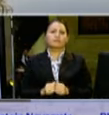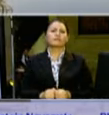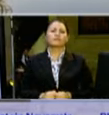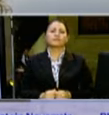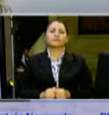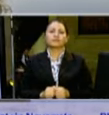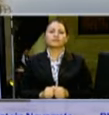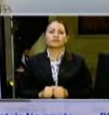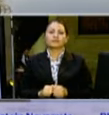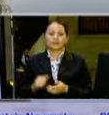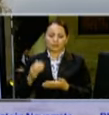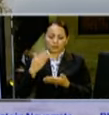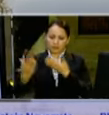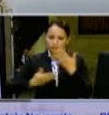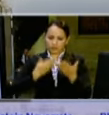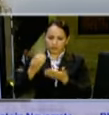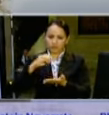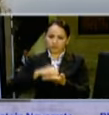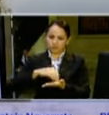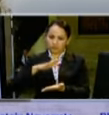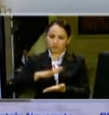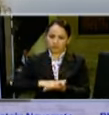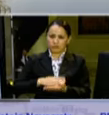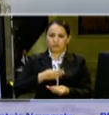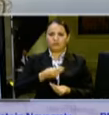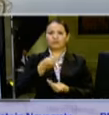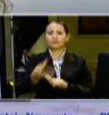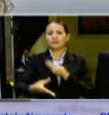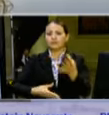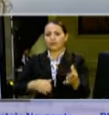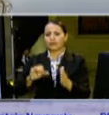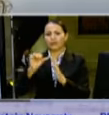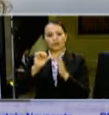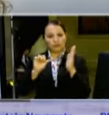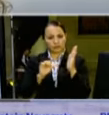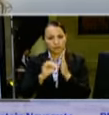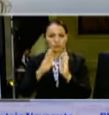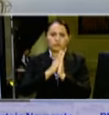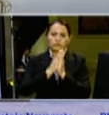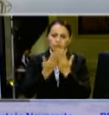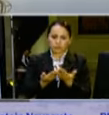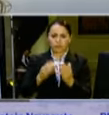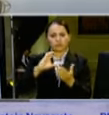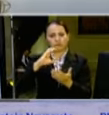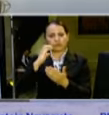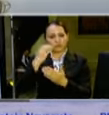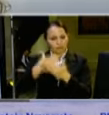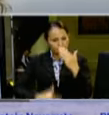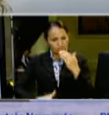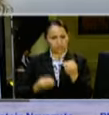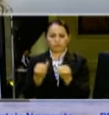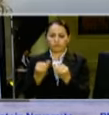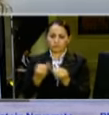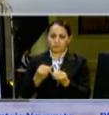80 productos académicos, libros, artículos, capítulos de libro y documentos de